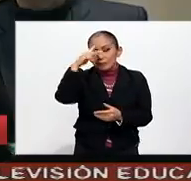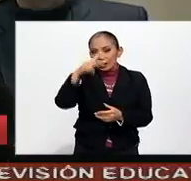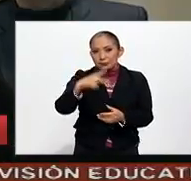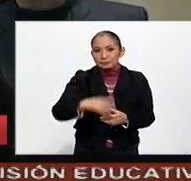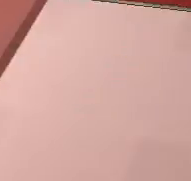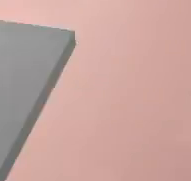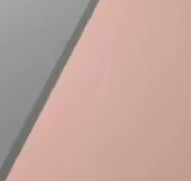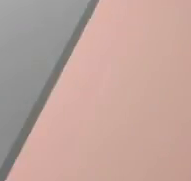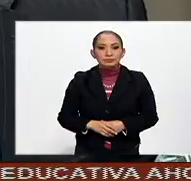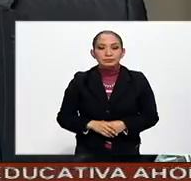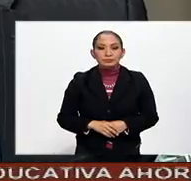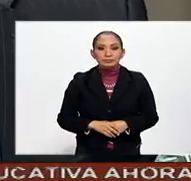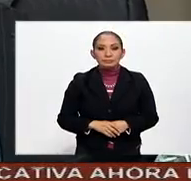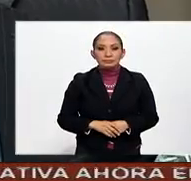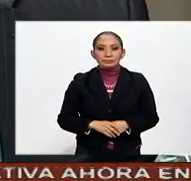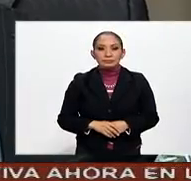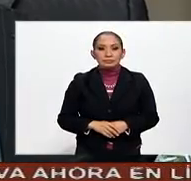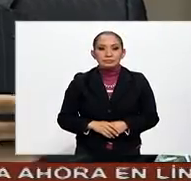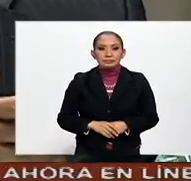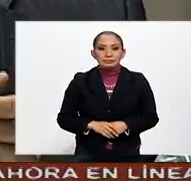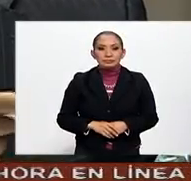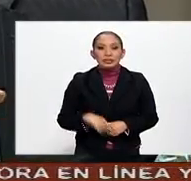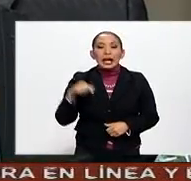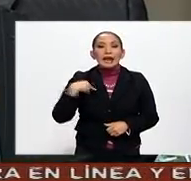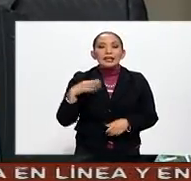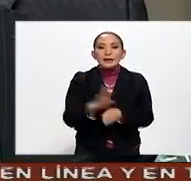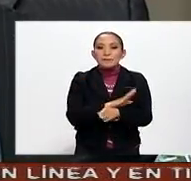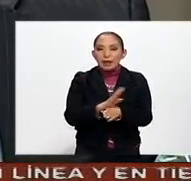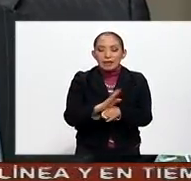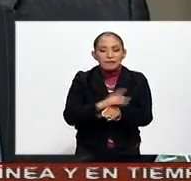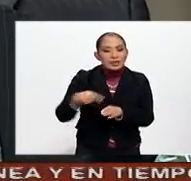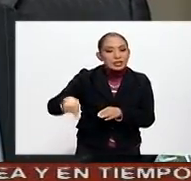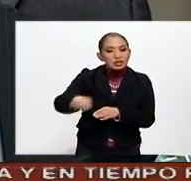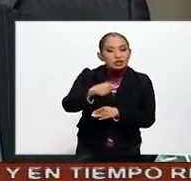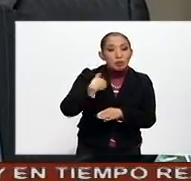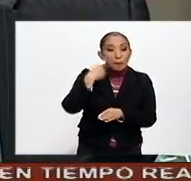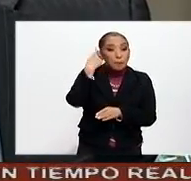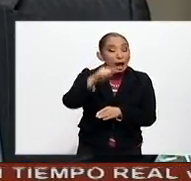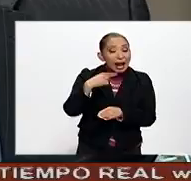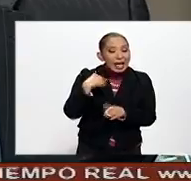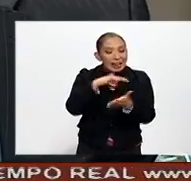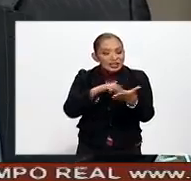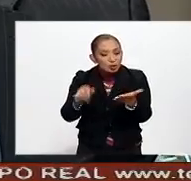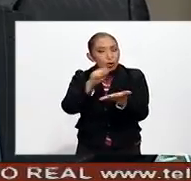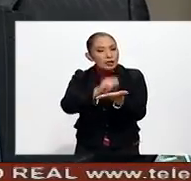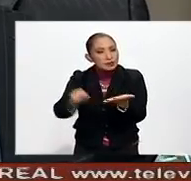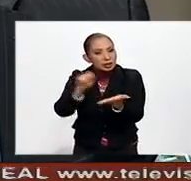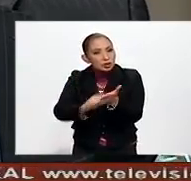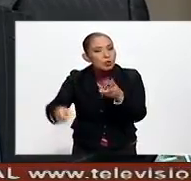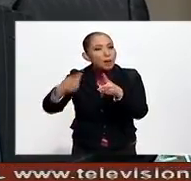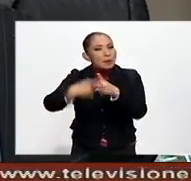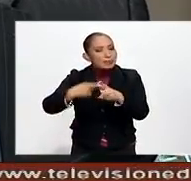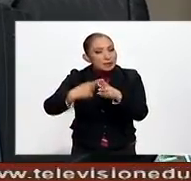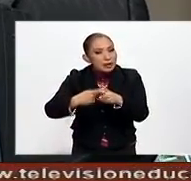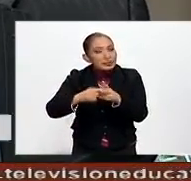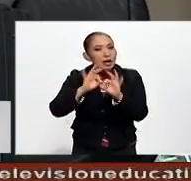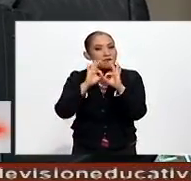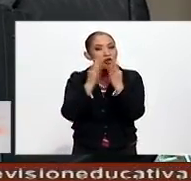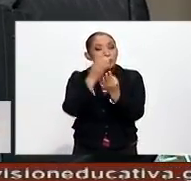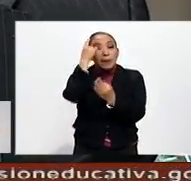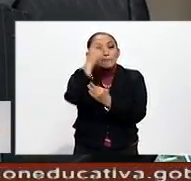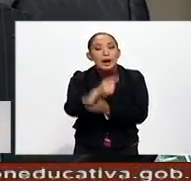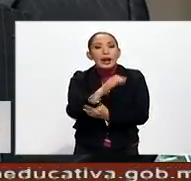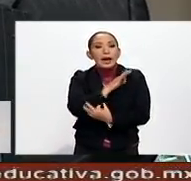país. ¿Qué estamos privilegiando en el modelo? Desde luego, la lectura, la escritura, las matemáticas,